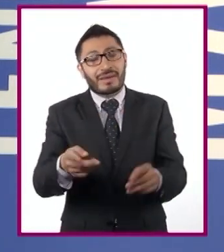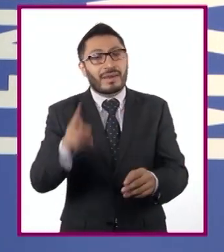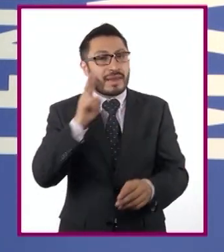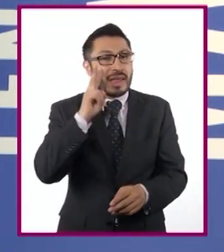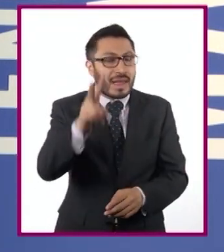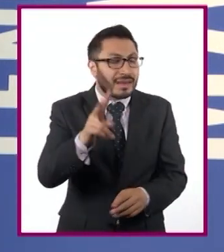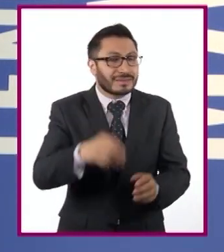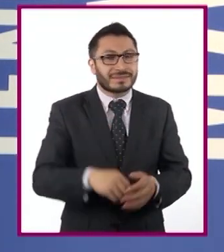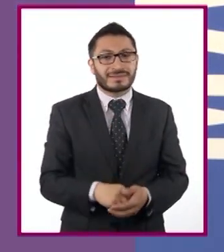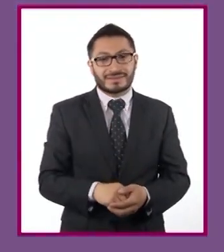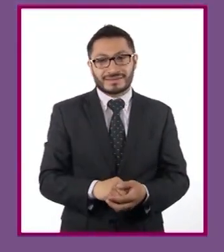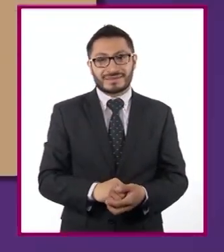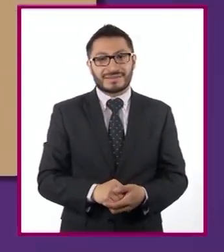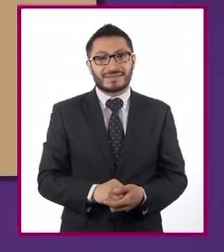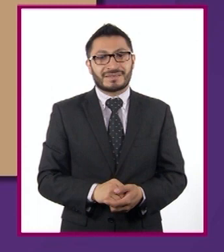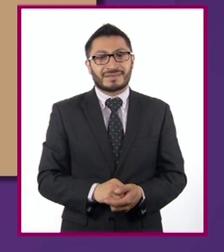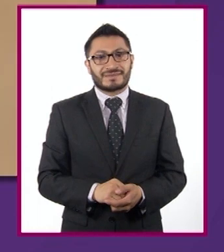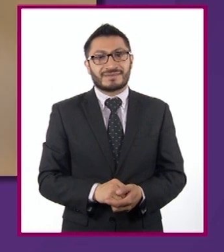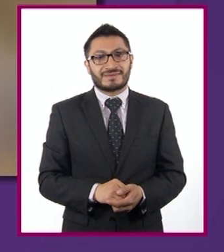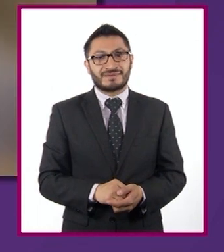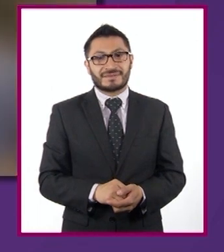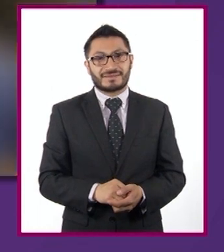lo siguiente.